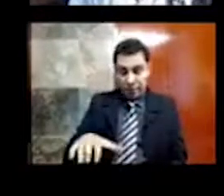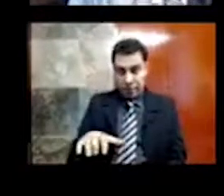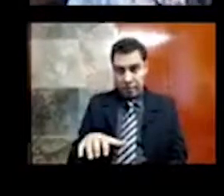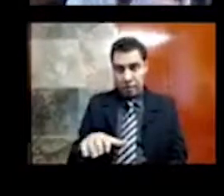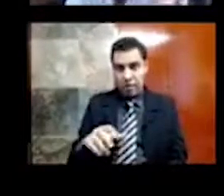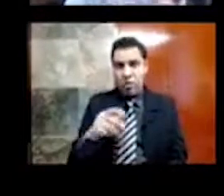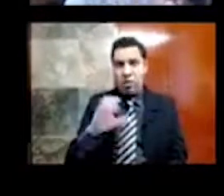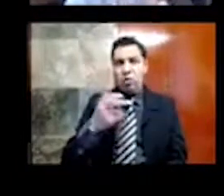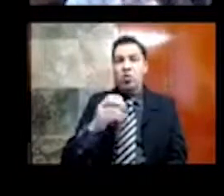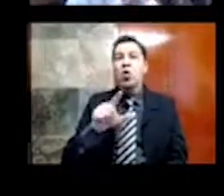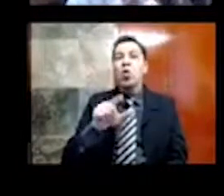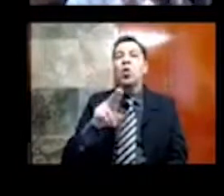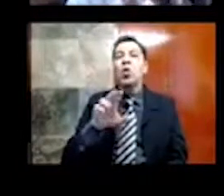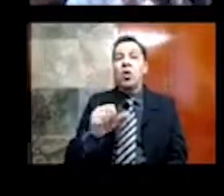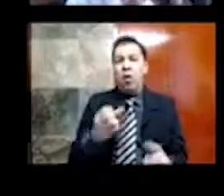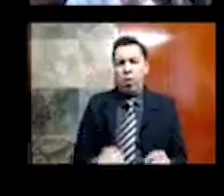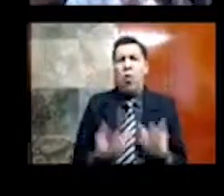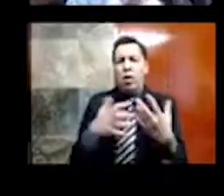días. La que sigue,